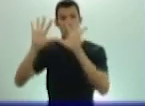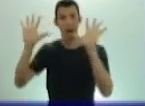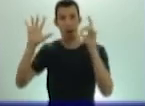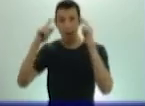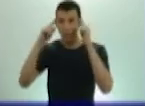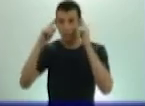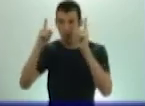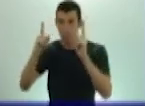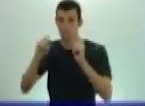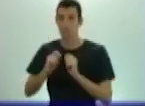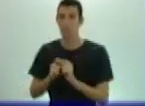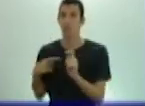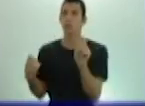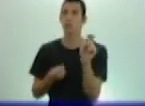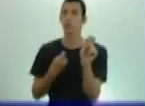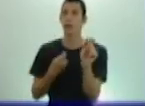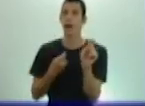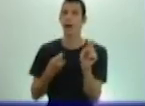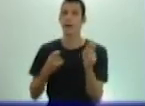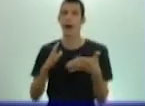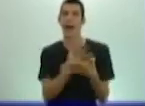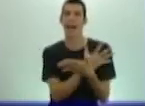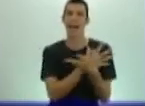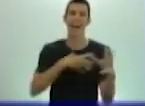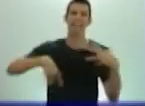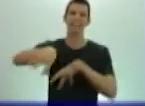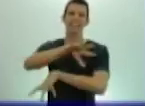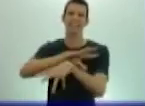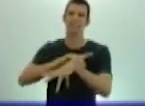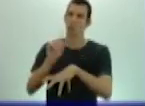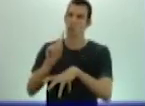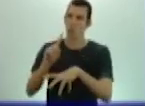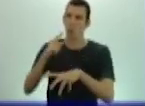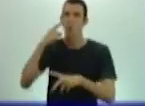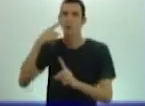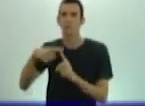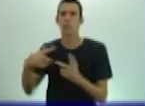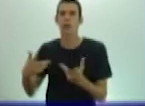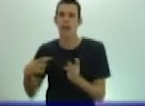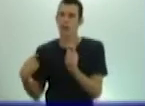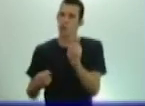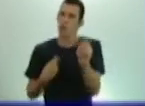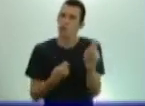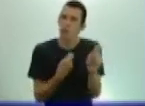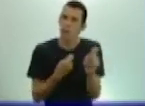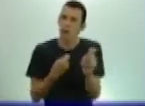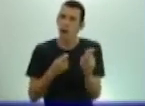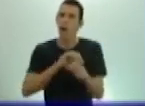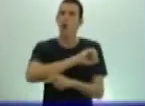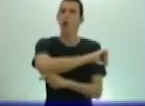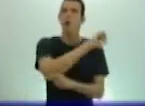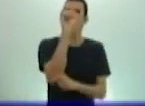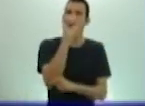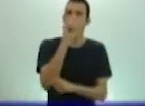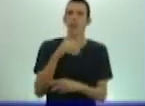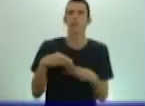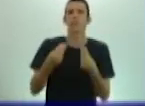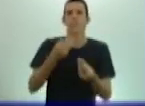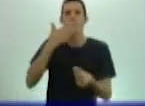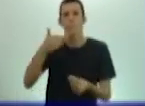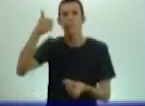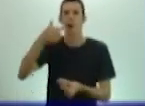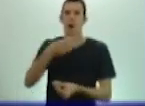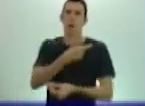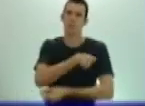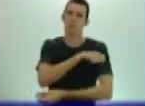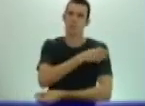esa lucha armada. Recuerden que después de esta masacre de julio, Lenin tuvo que salir al exilio. Vean en la imagen